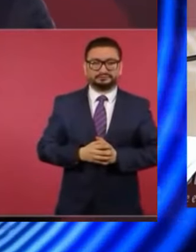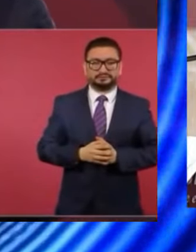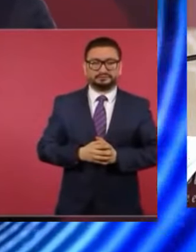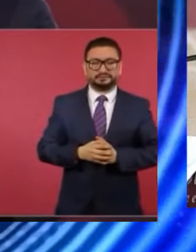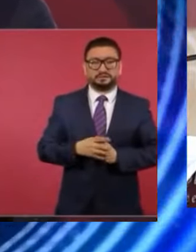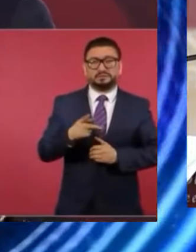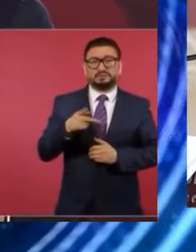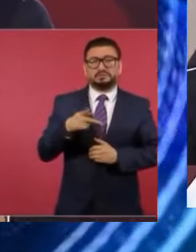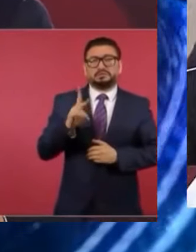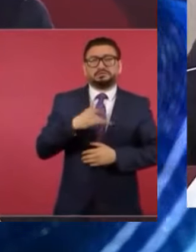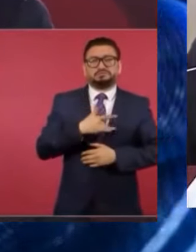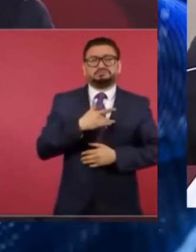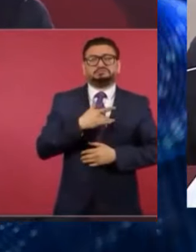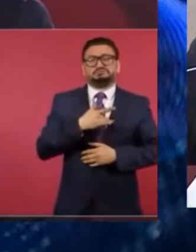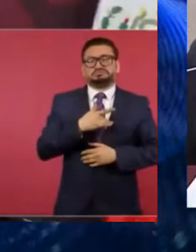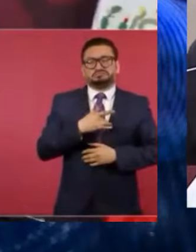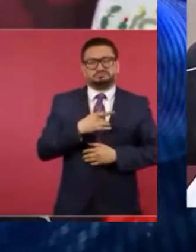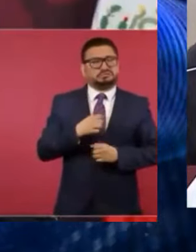afortunadamente